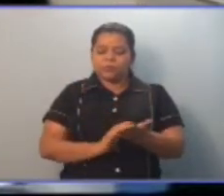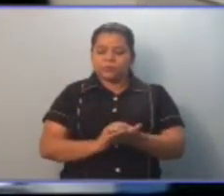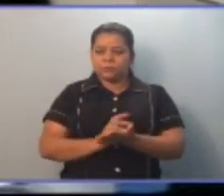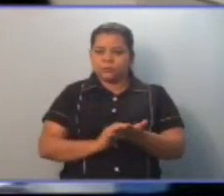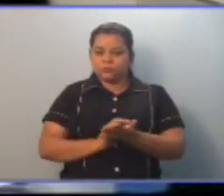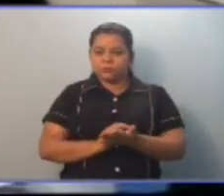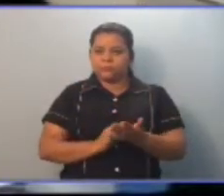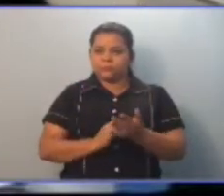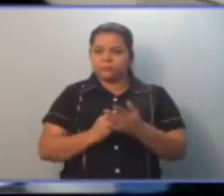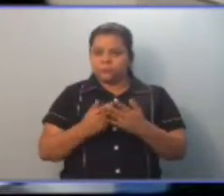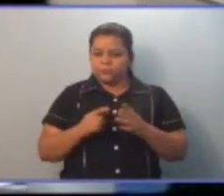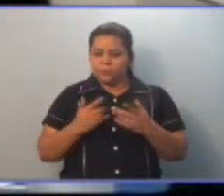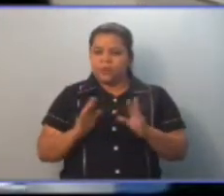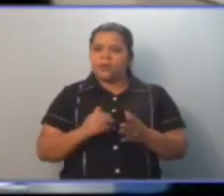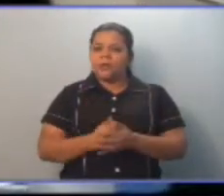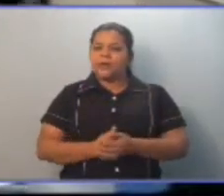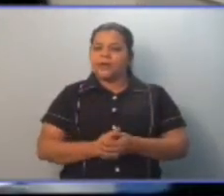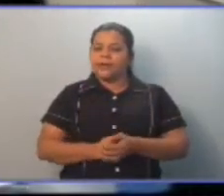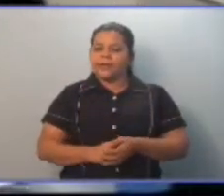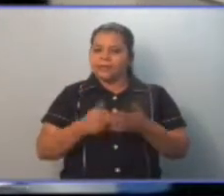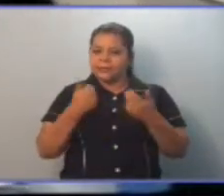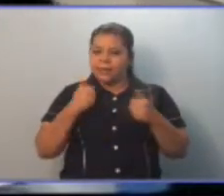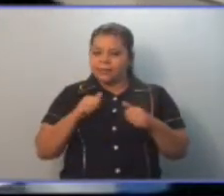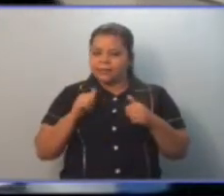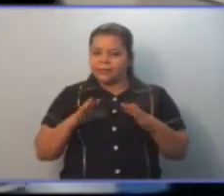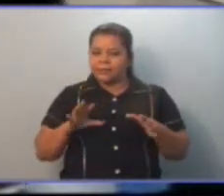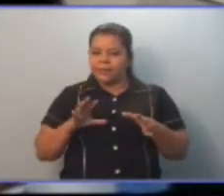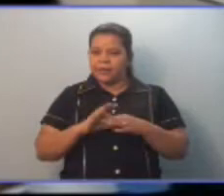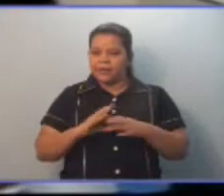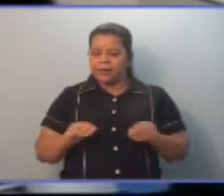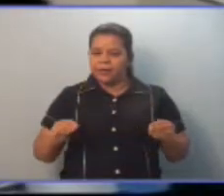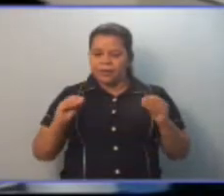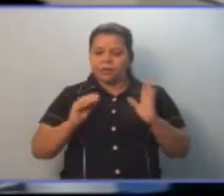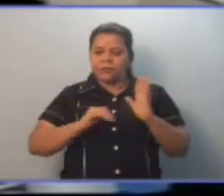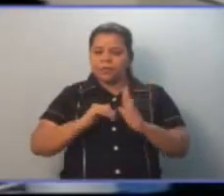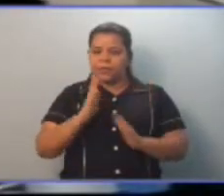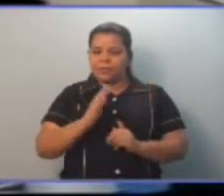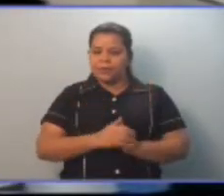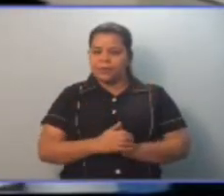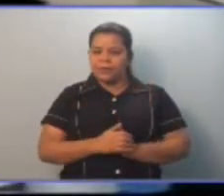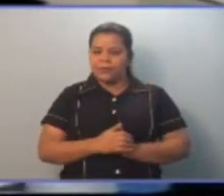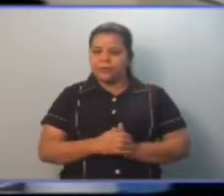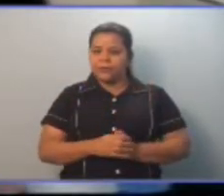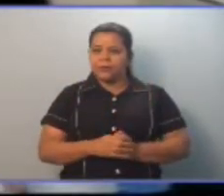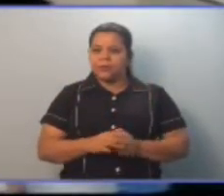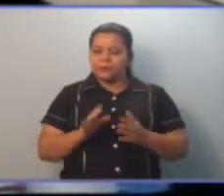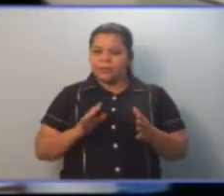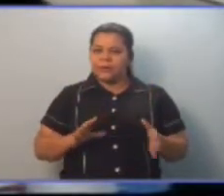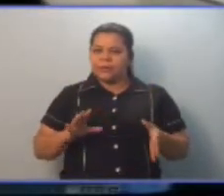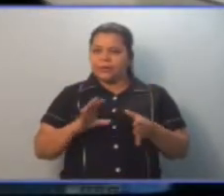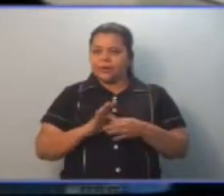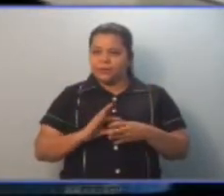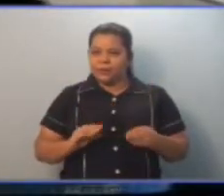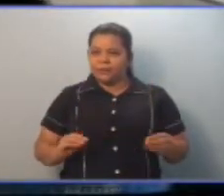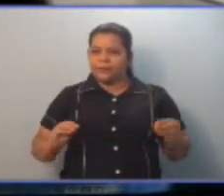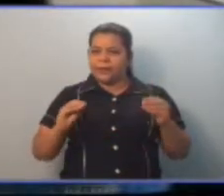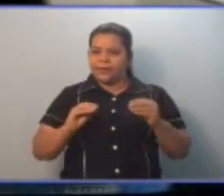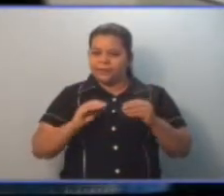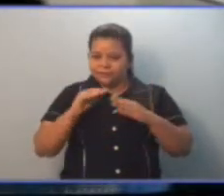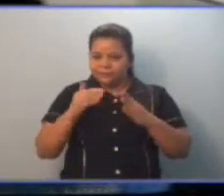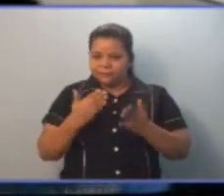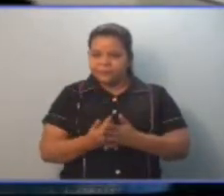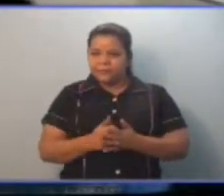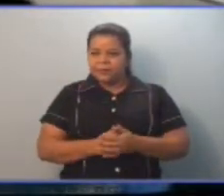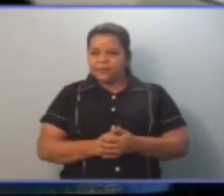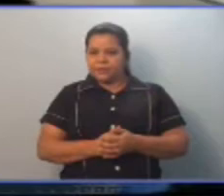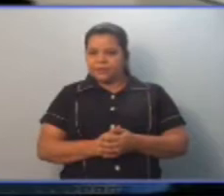vemos, o casi no lo vemos, dentro de la Administración de Justicia, elementalmente en el órgano